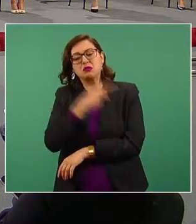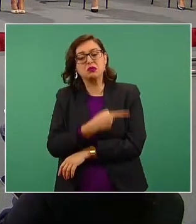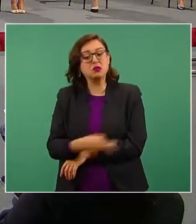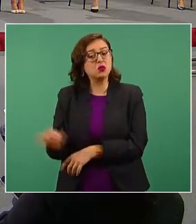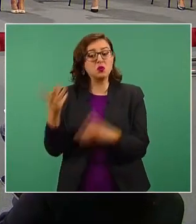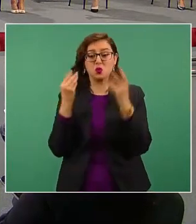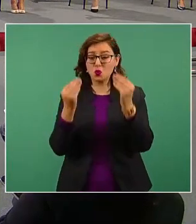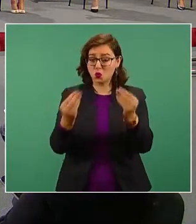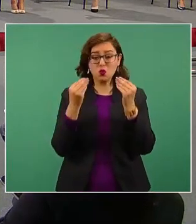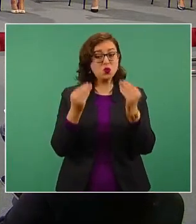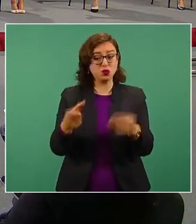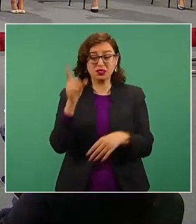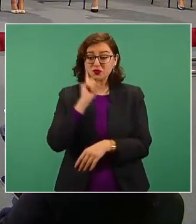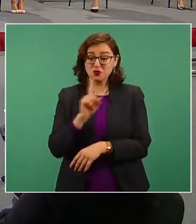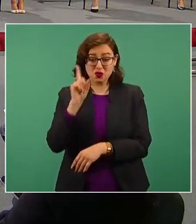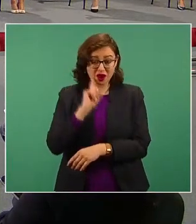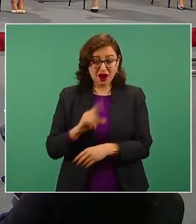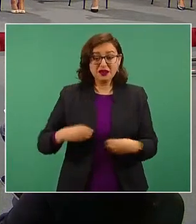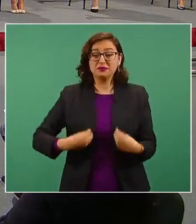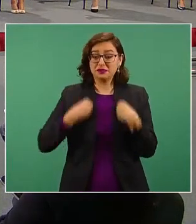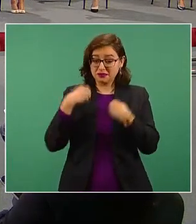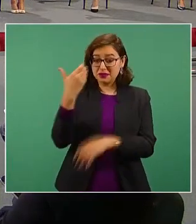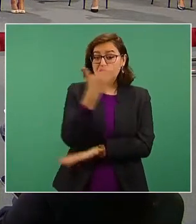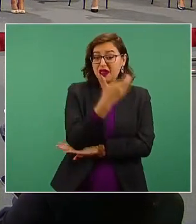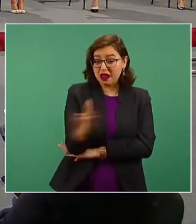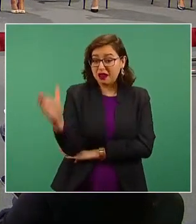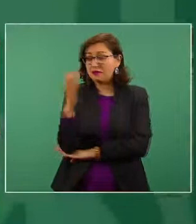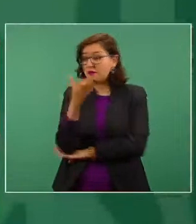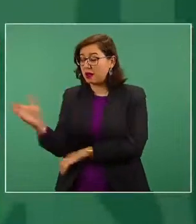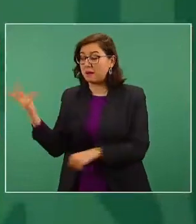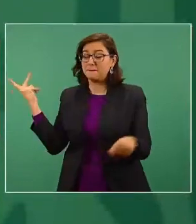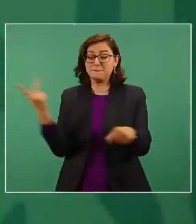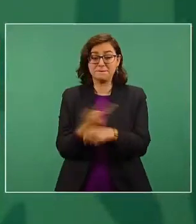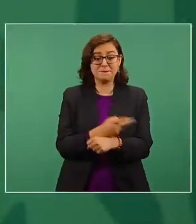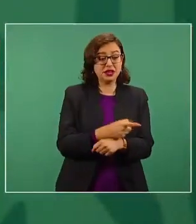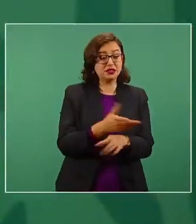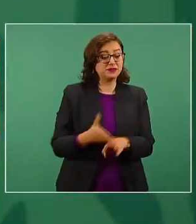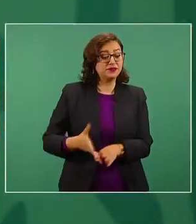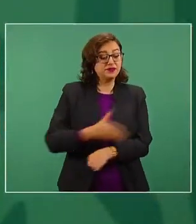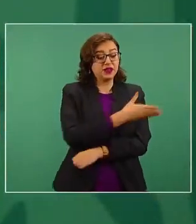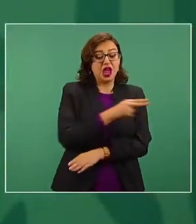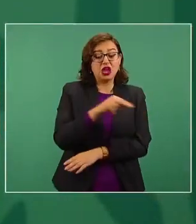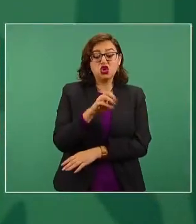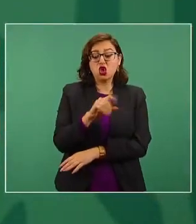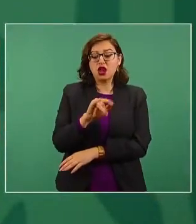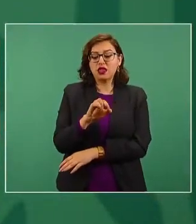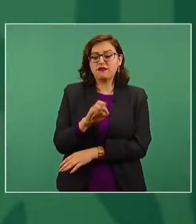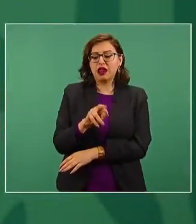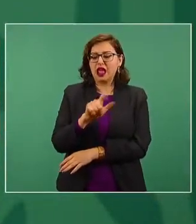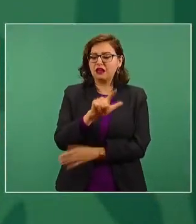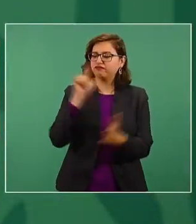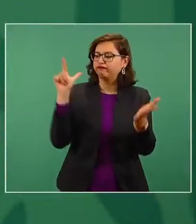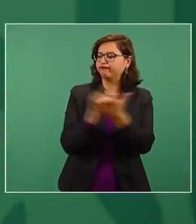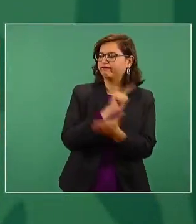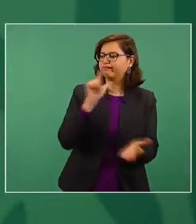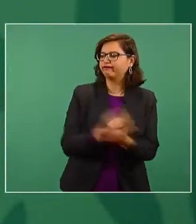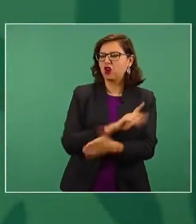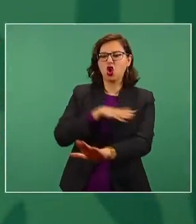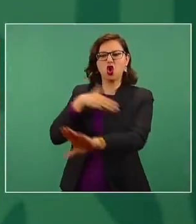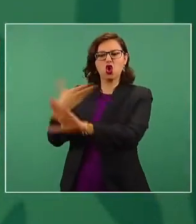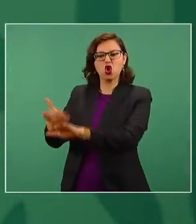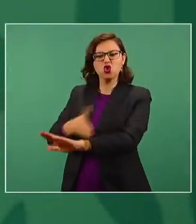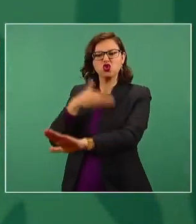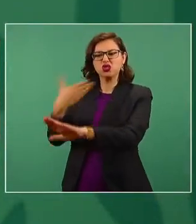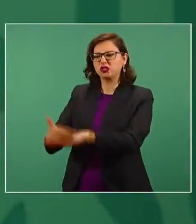despojadas de sus derechos agrarios por las reformas neoliberales y por eso seguimos trabajando para reconocer a